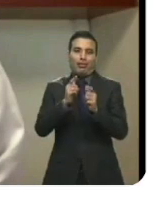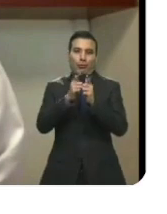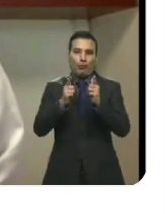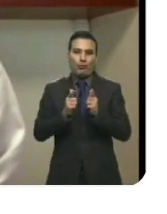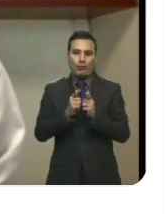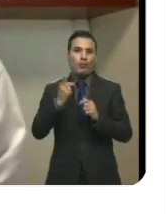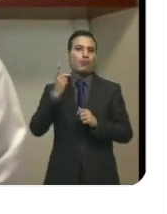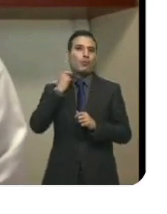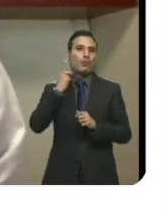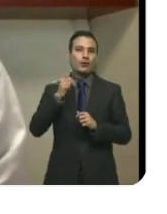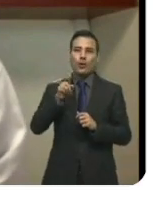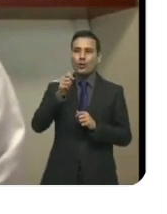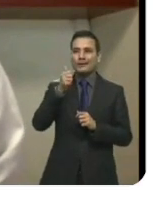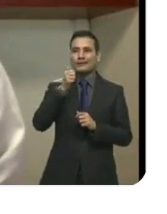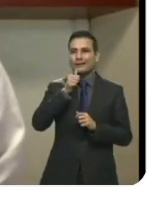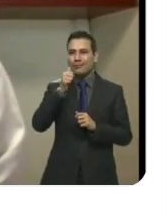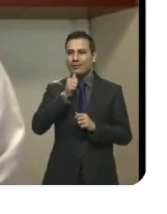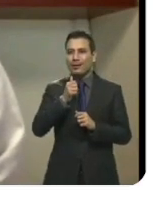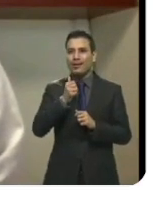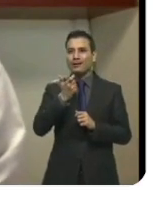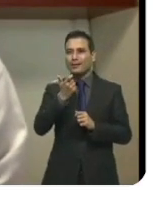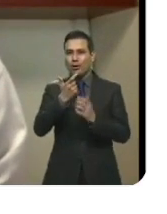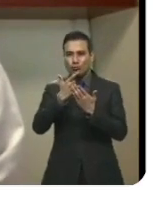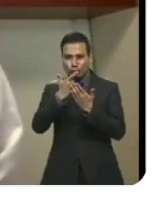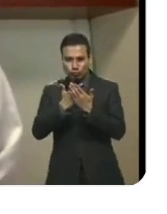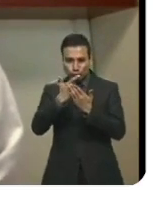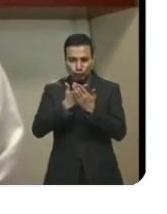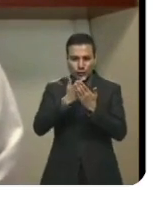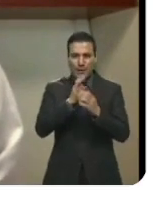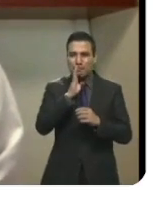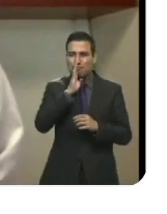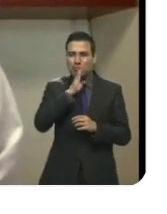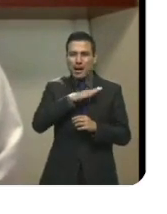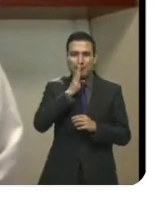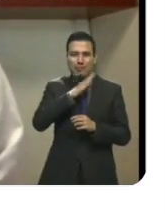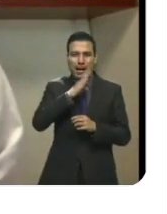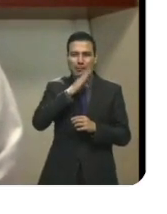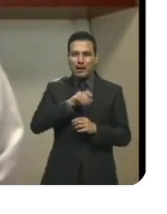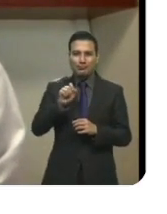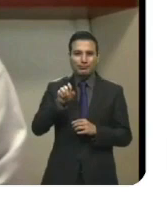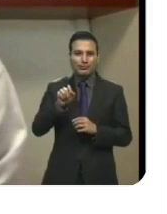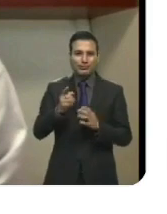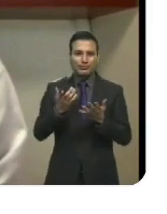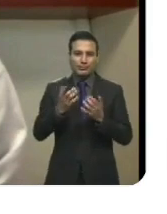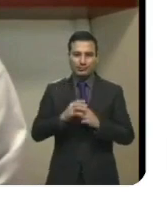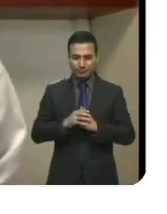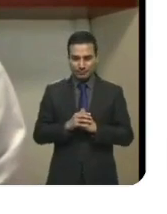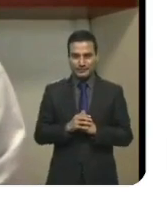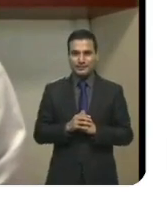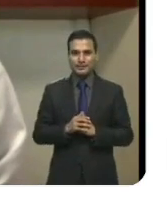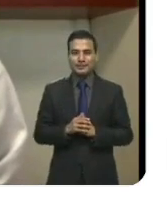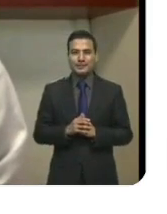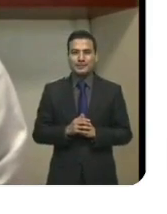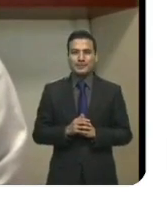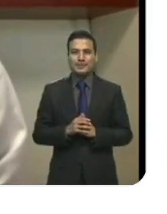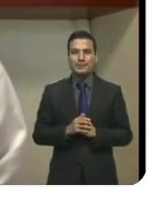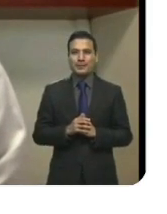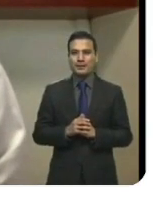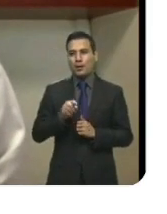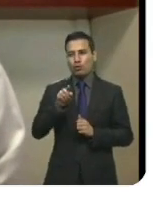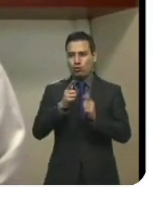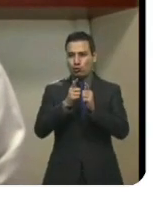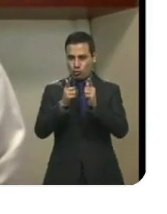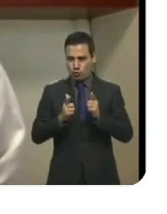fiscalización y salen impunes a partir de eso de esa situación y la inactividad del ine es la confianza de ustedes en